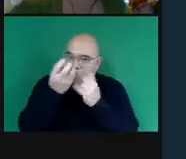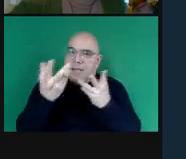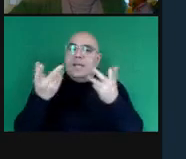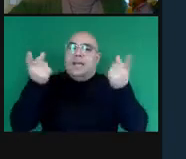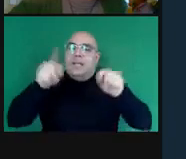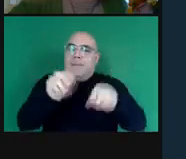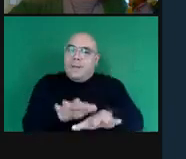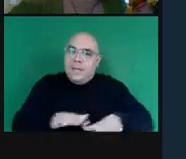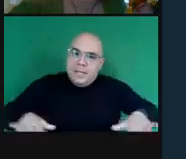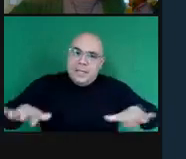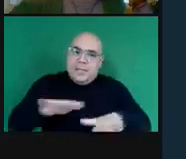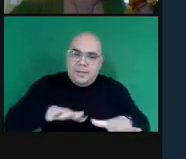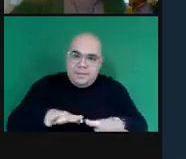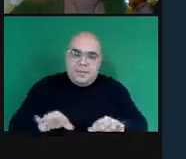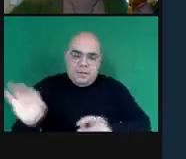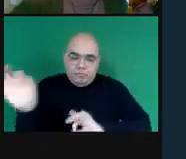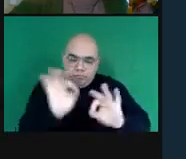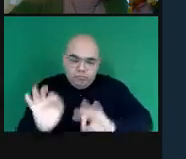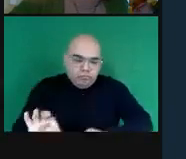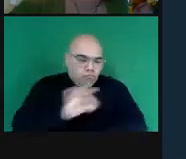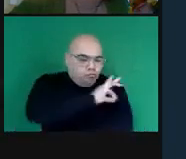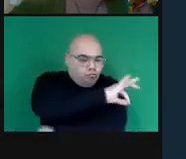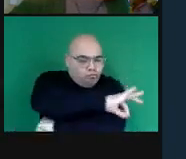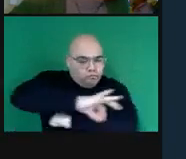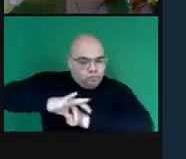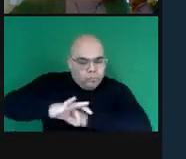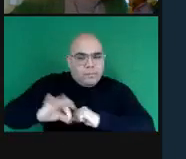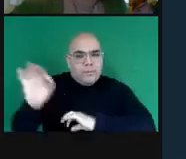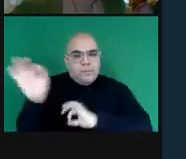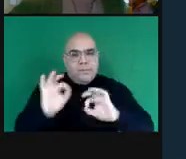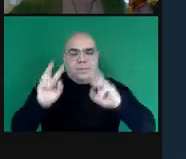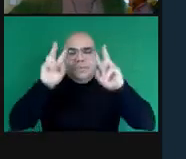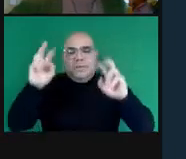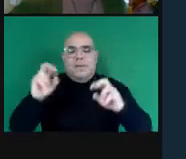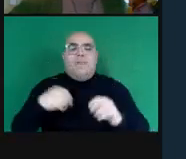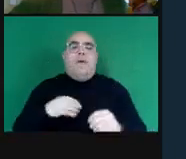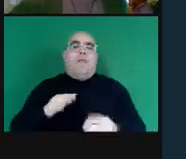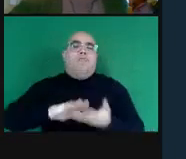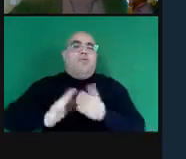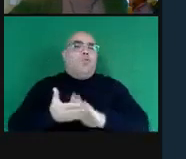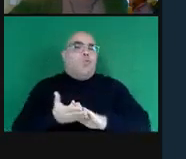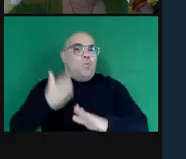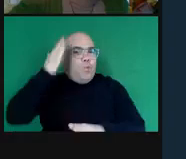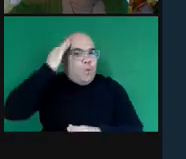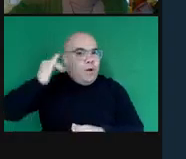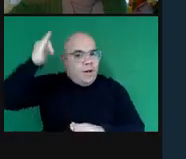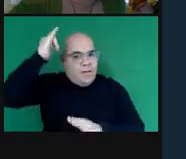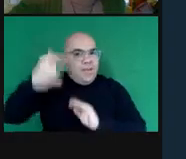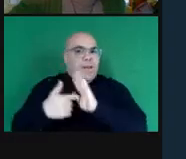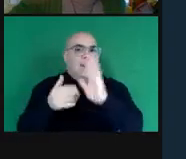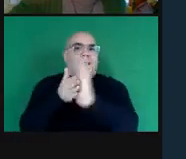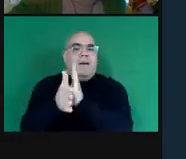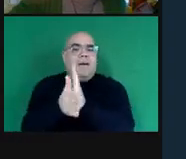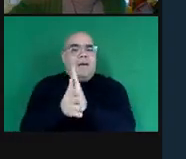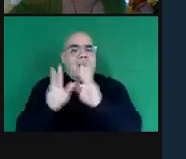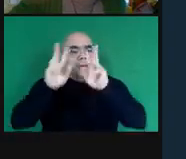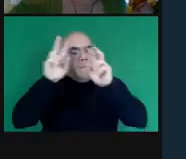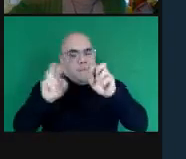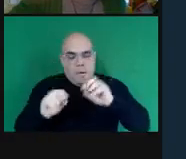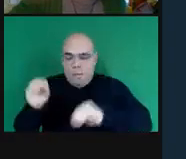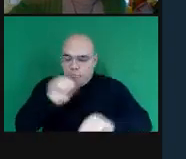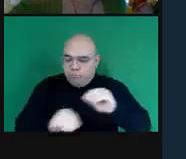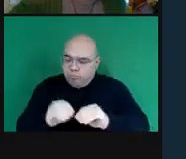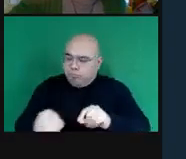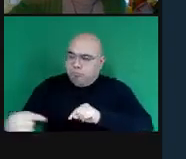arquitectónico diseñado para conformar comunidades académicas que pudieran debatir y avanzar el conocimiento para